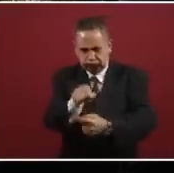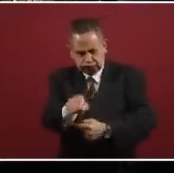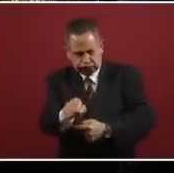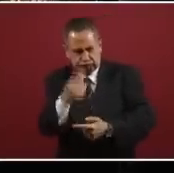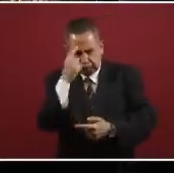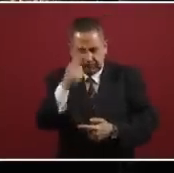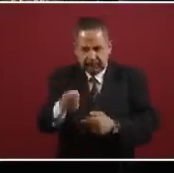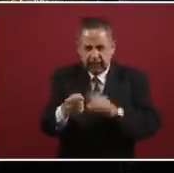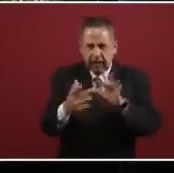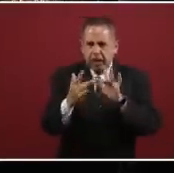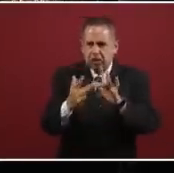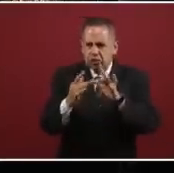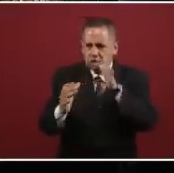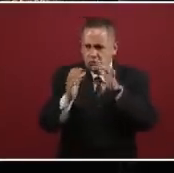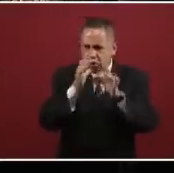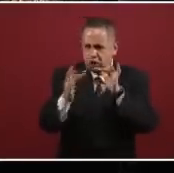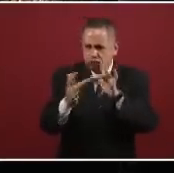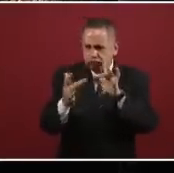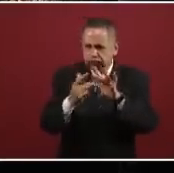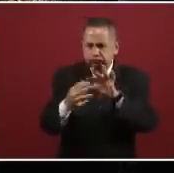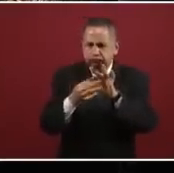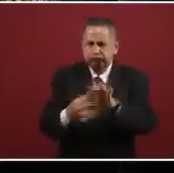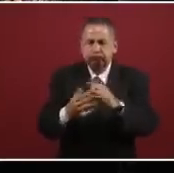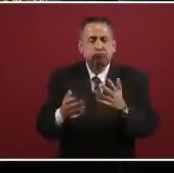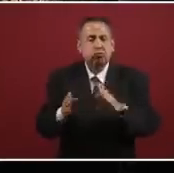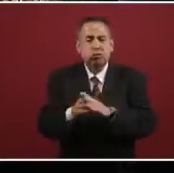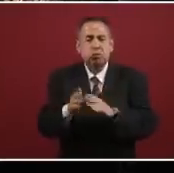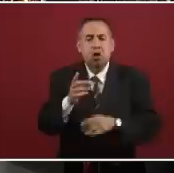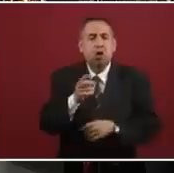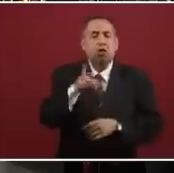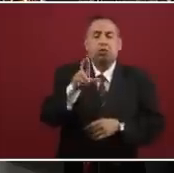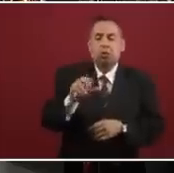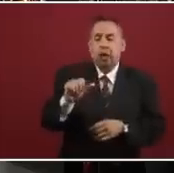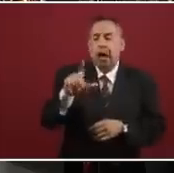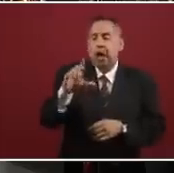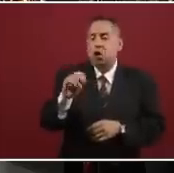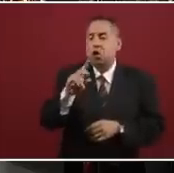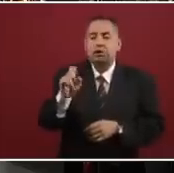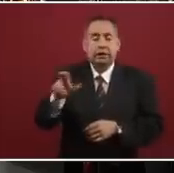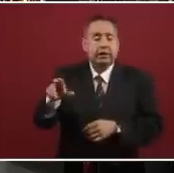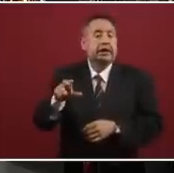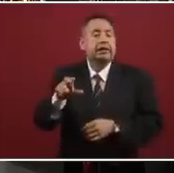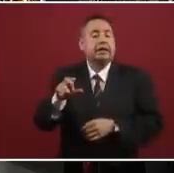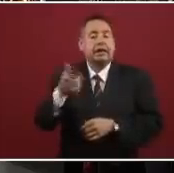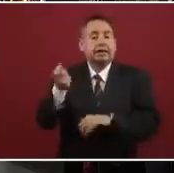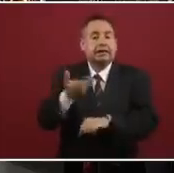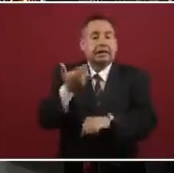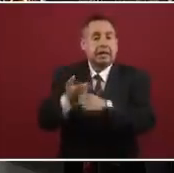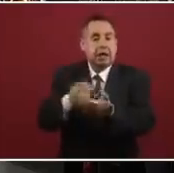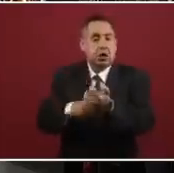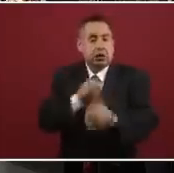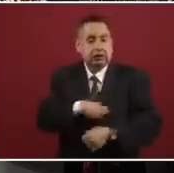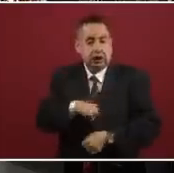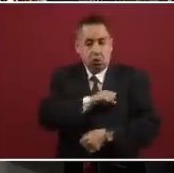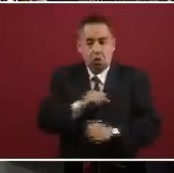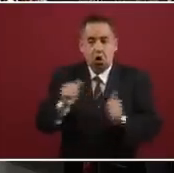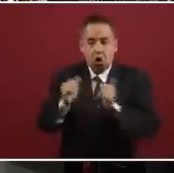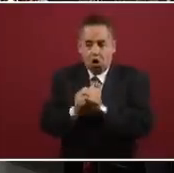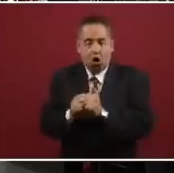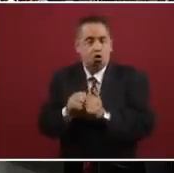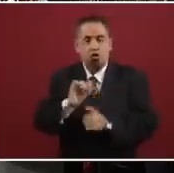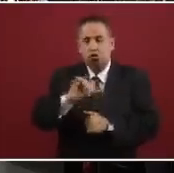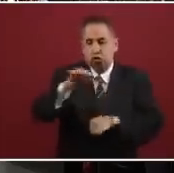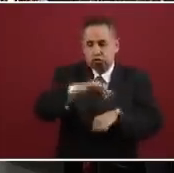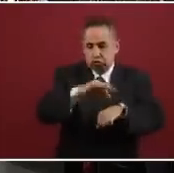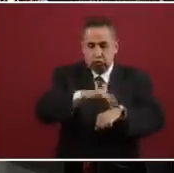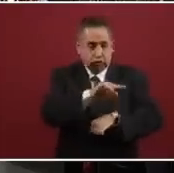se establezca una comunicación del doctor Alcocer, secretario de Salud, con estos médicos que han